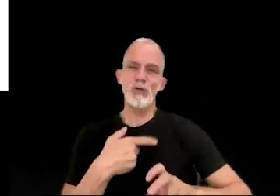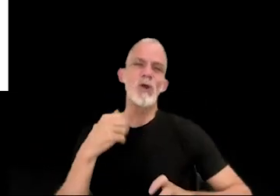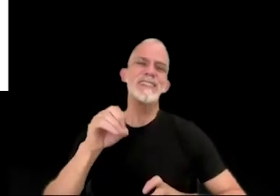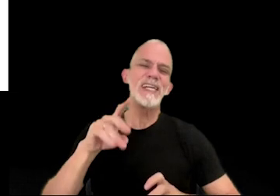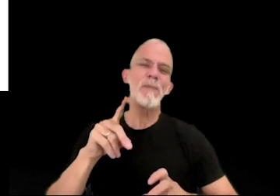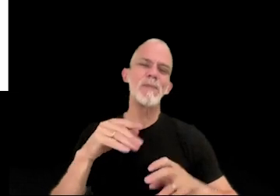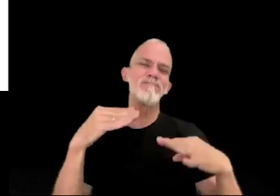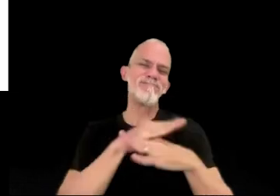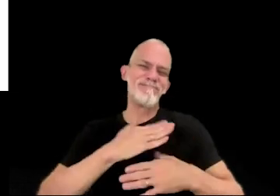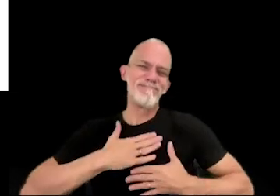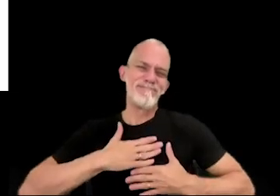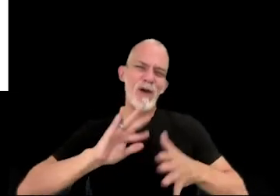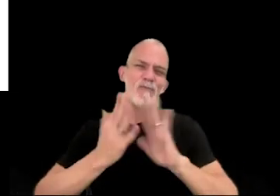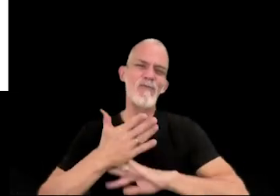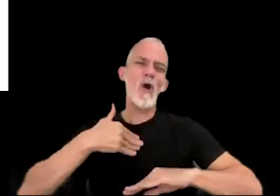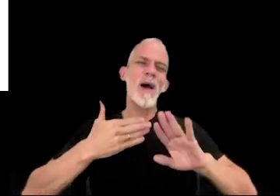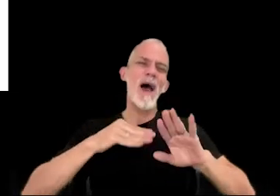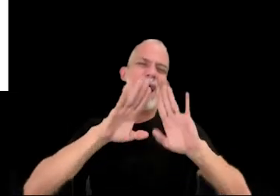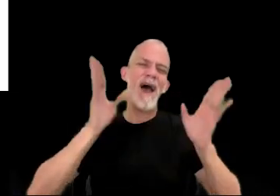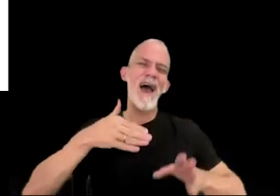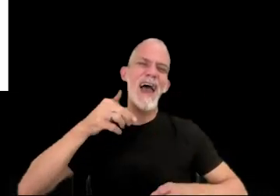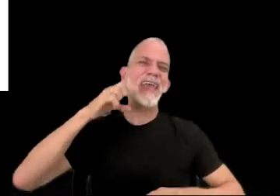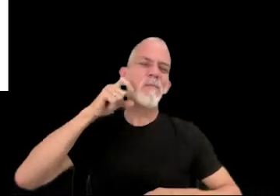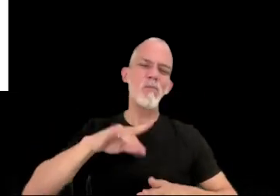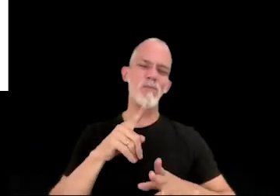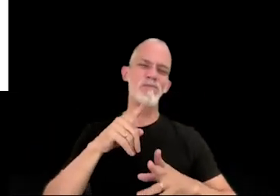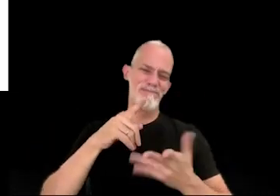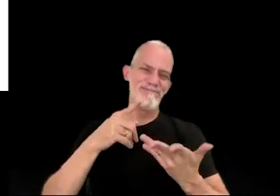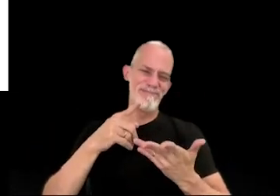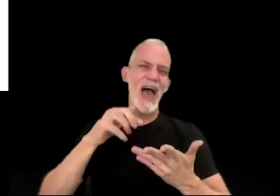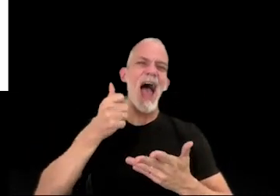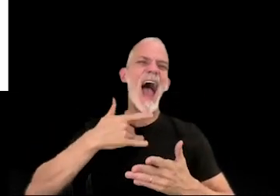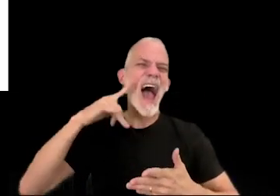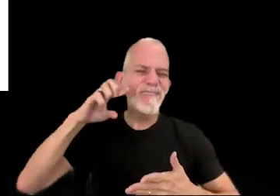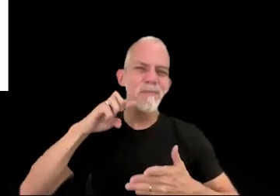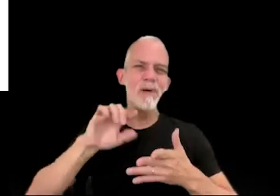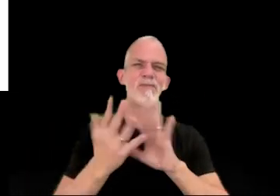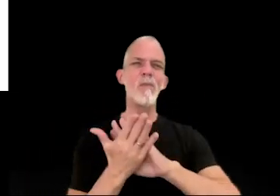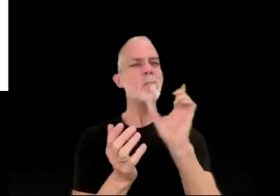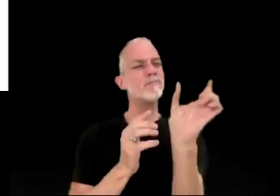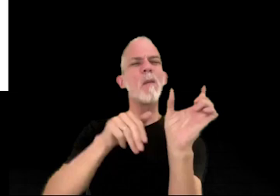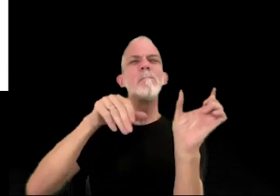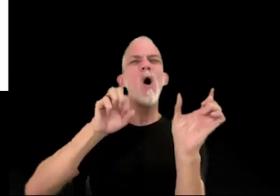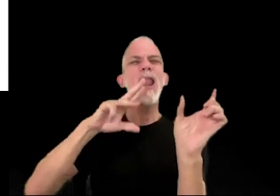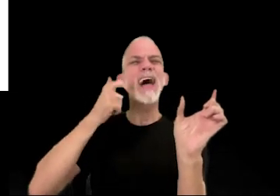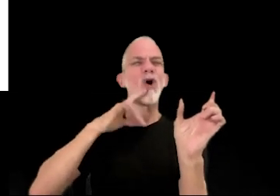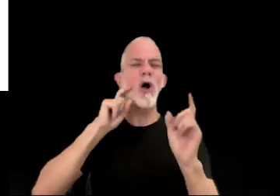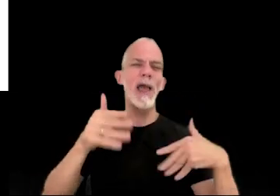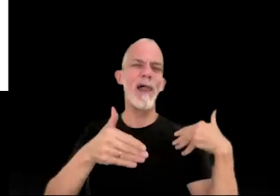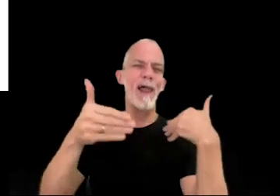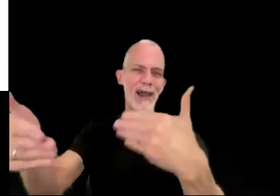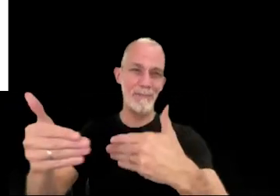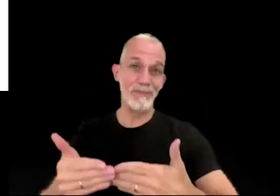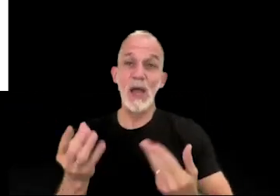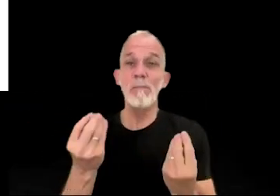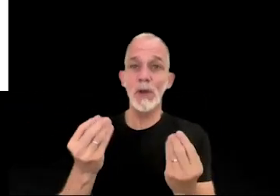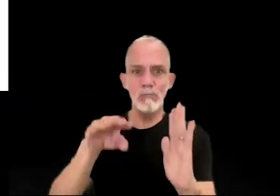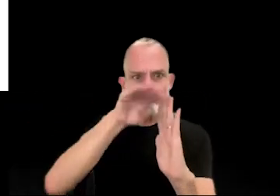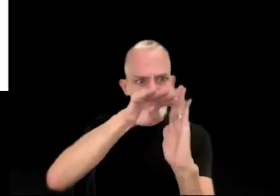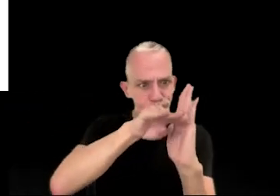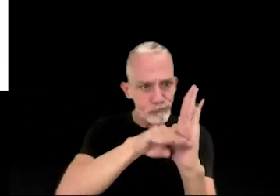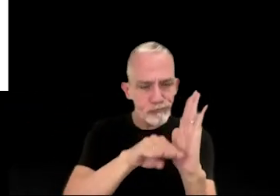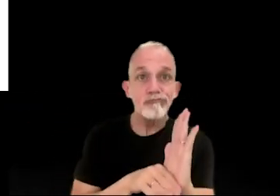lenguaje, en la jerga impositiva, una moratoria, ¿bien? Y bueno, le pusimos este título porque todo el conjunto de normas que